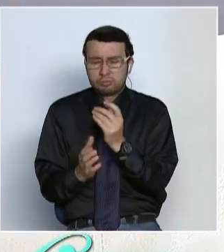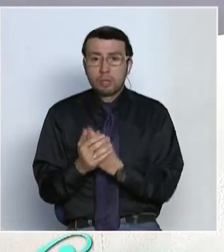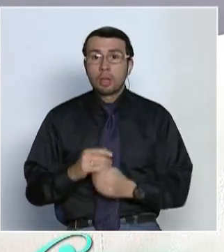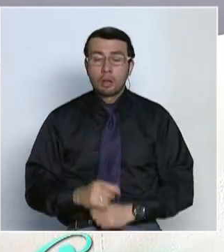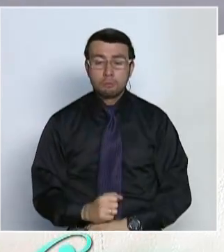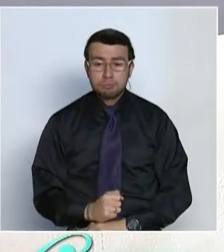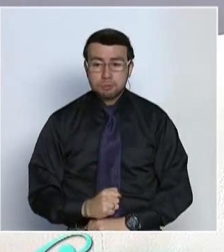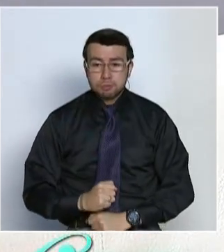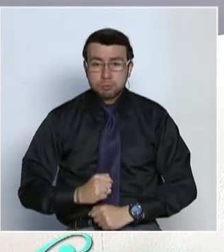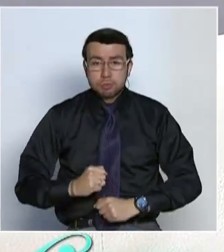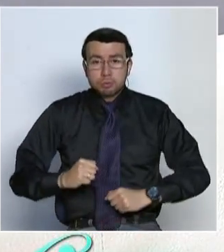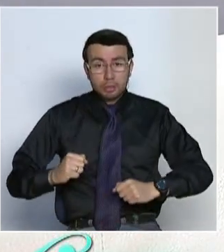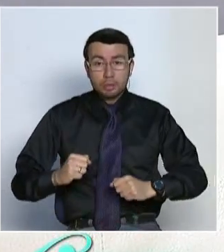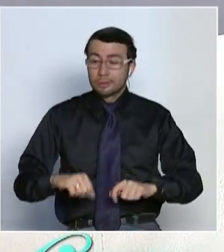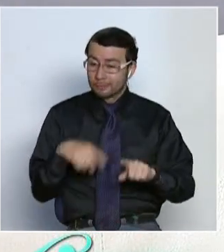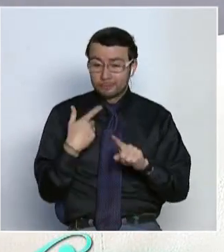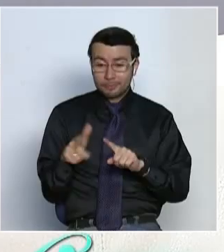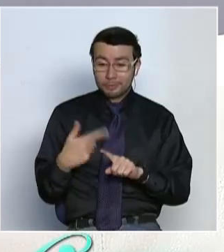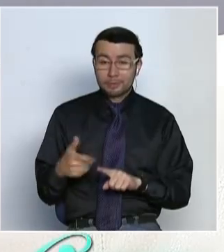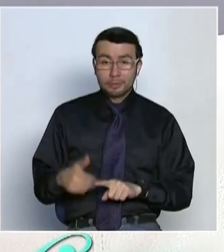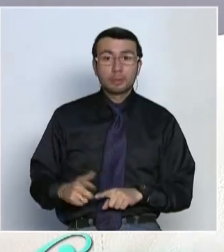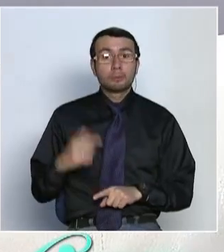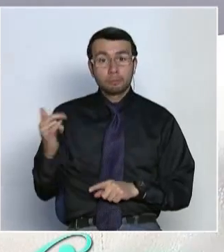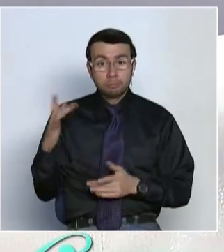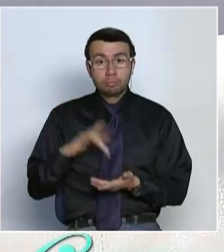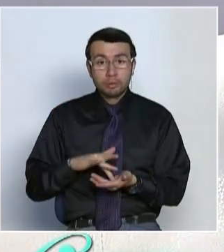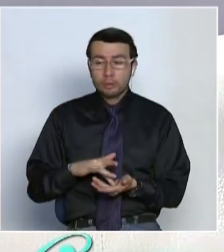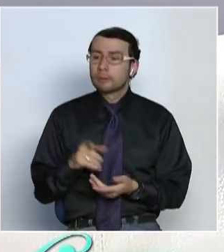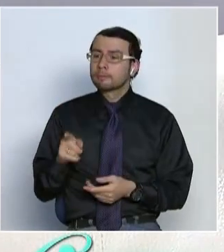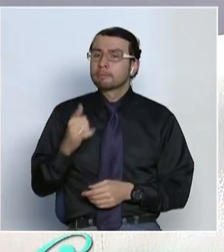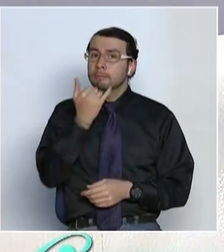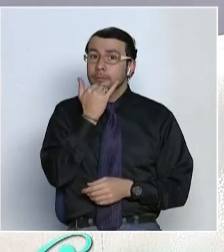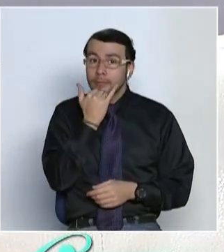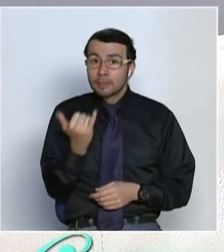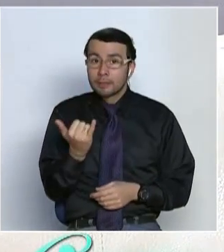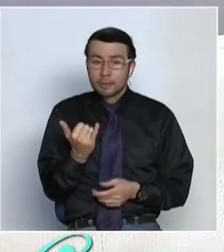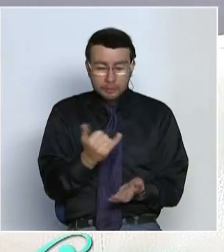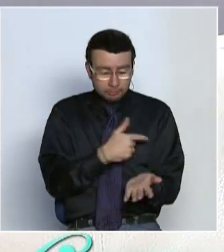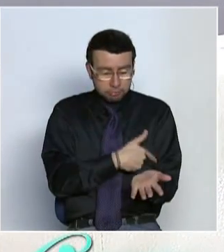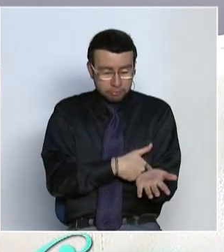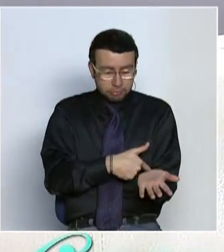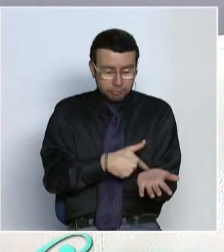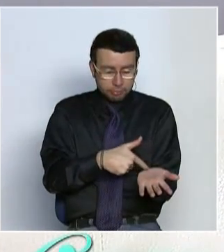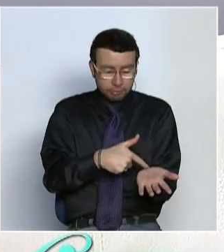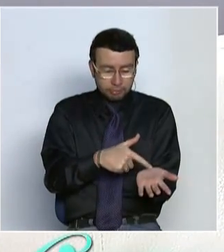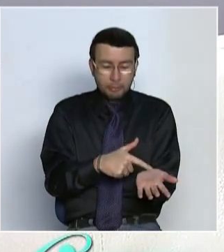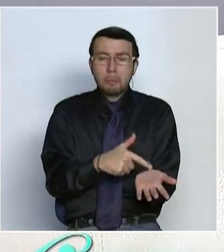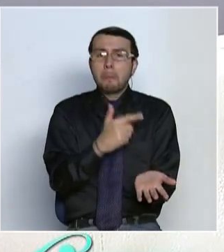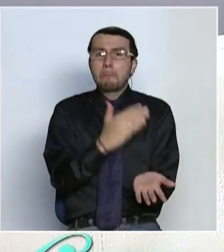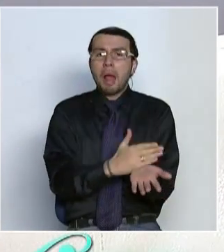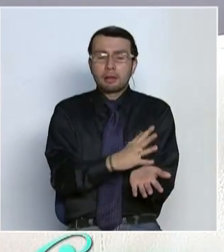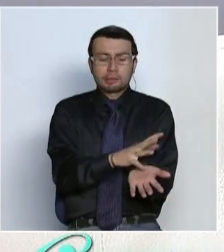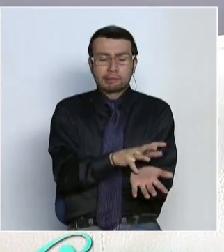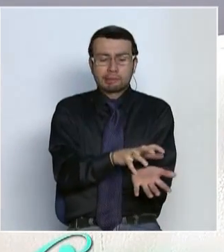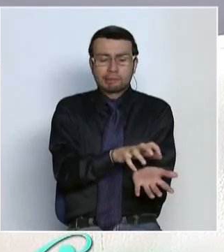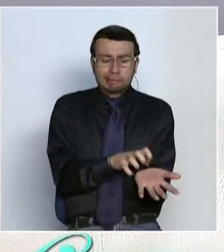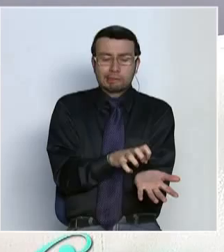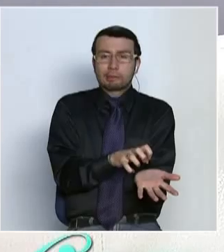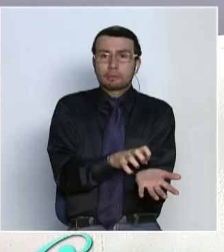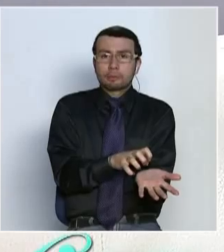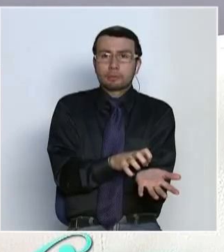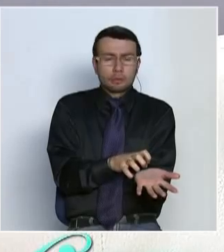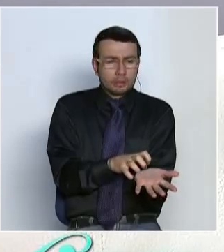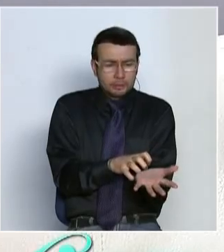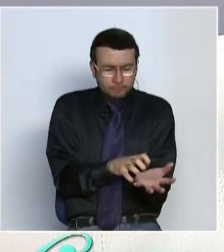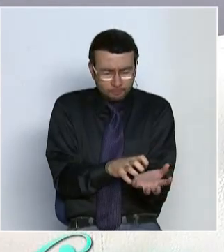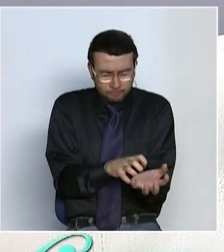peso, todas esas circunstancias permitieron que este canal se cerrara. Y al